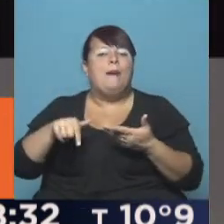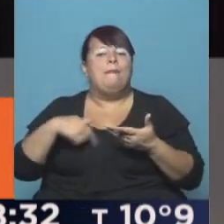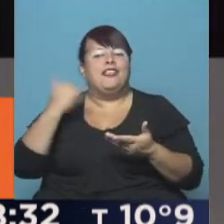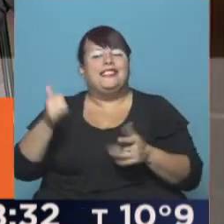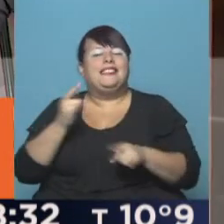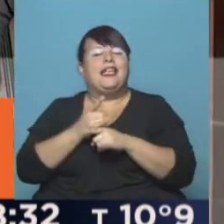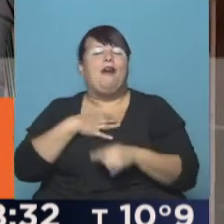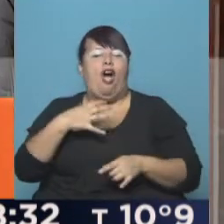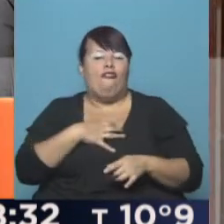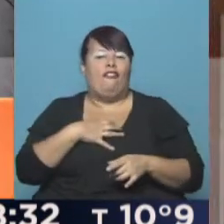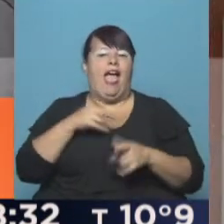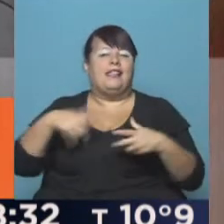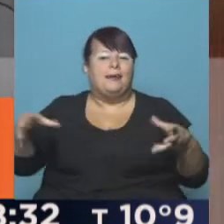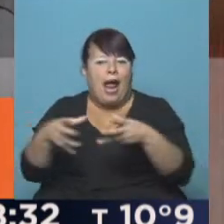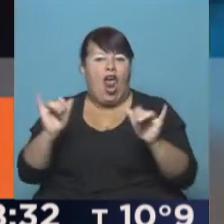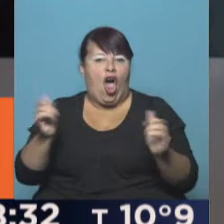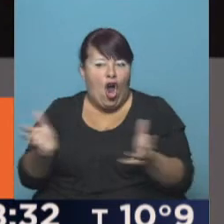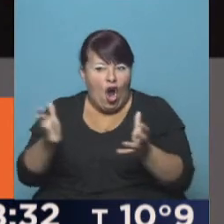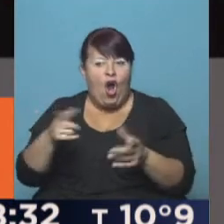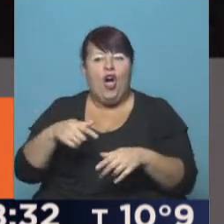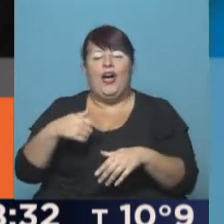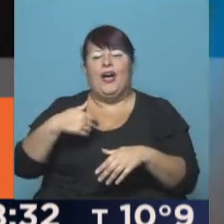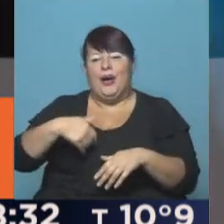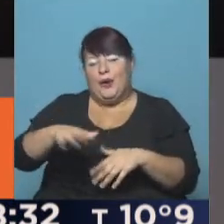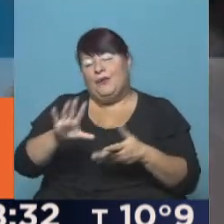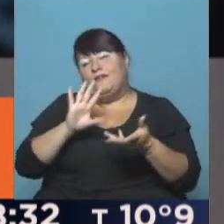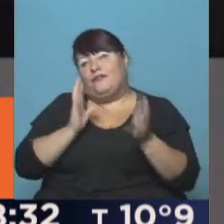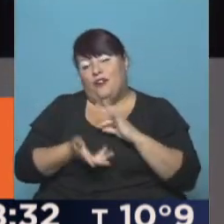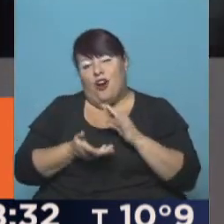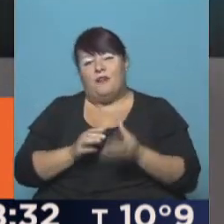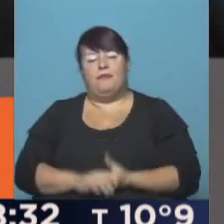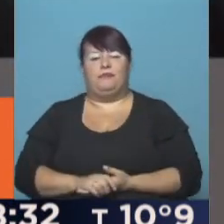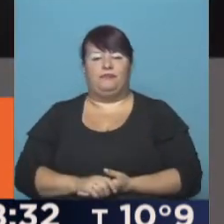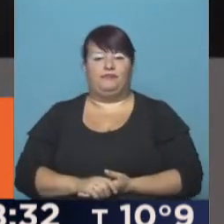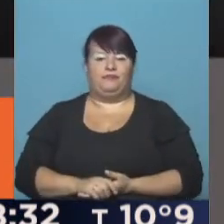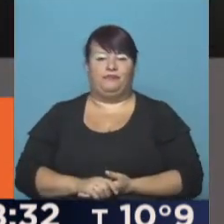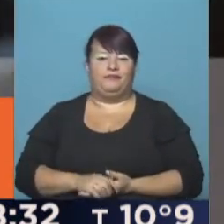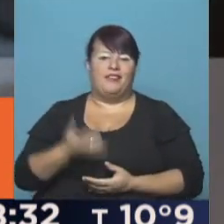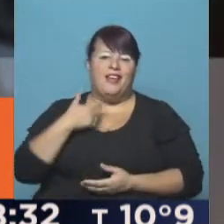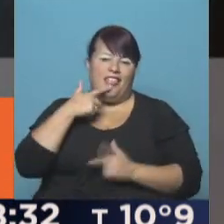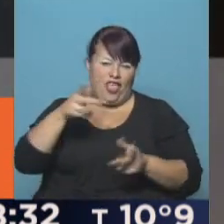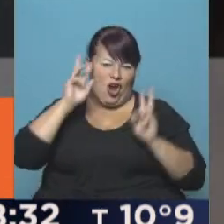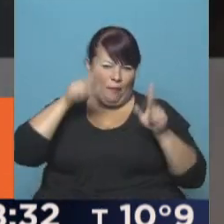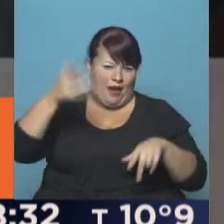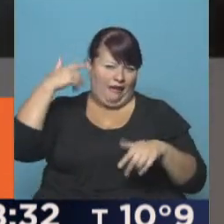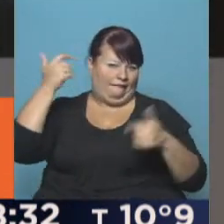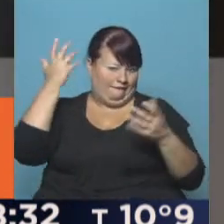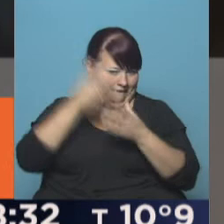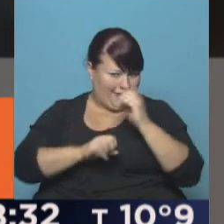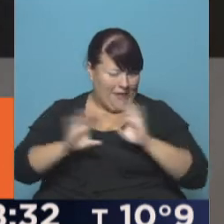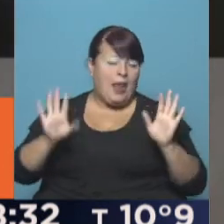confía en la juventud que va de alguna manera esto ya lo decía Perón y salió bastante mal,